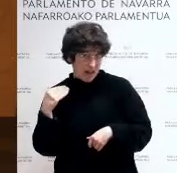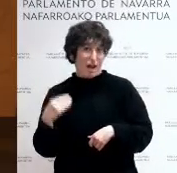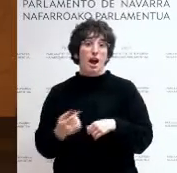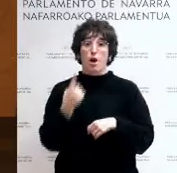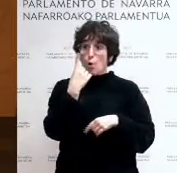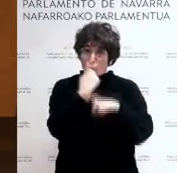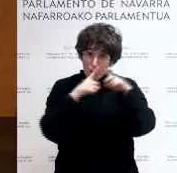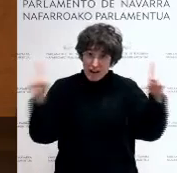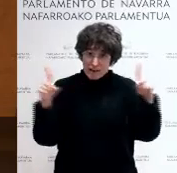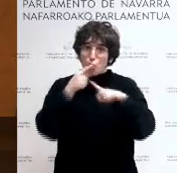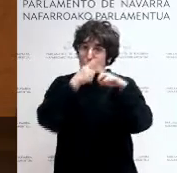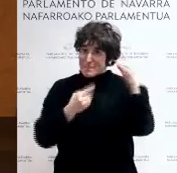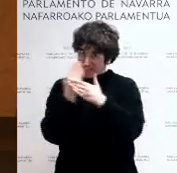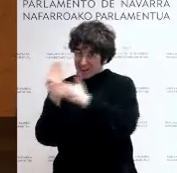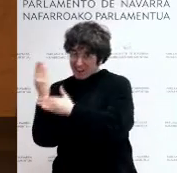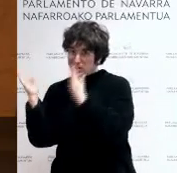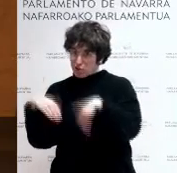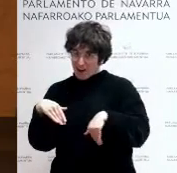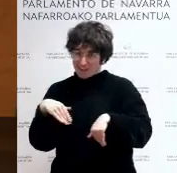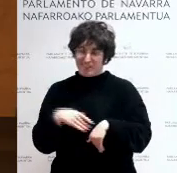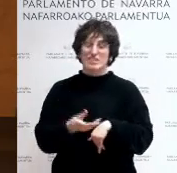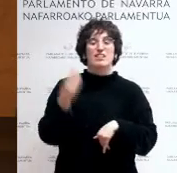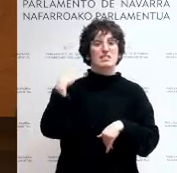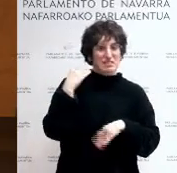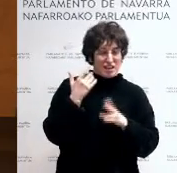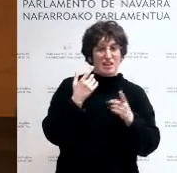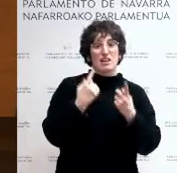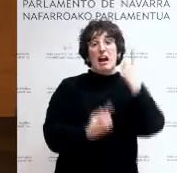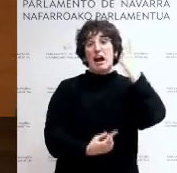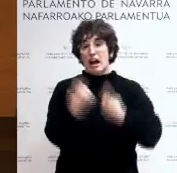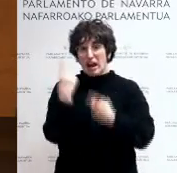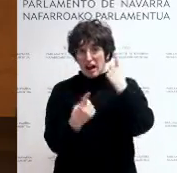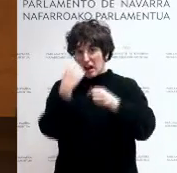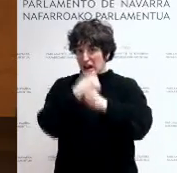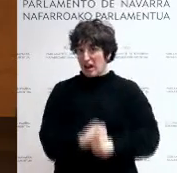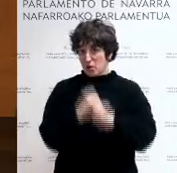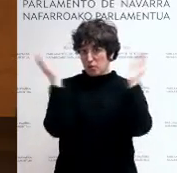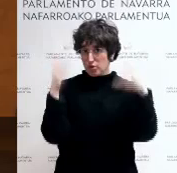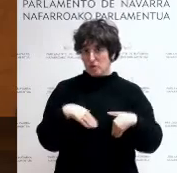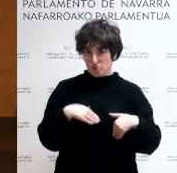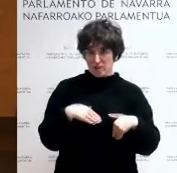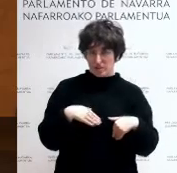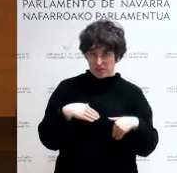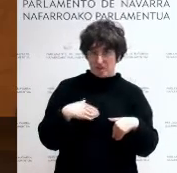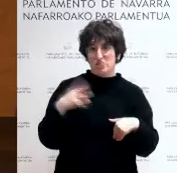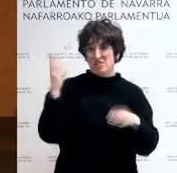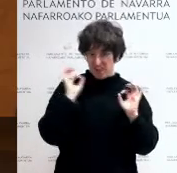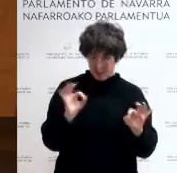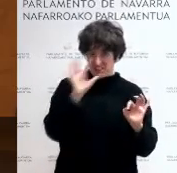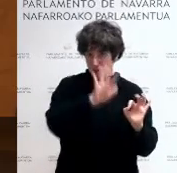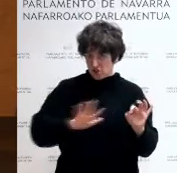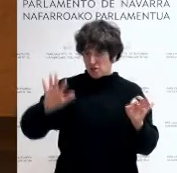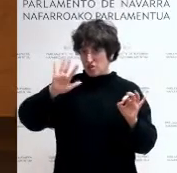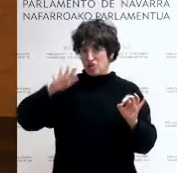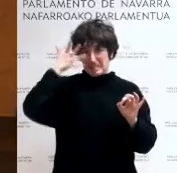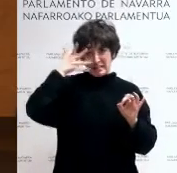En el Hospital Reina Sofía de Tudela no hay radiólogo de guardia algunos días, y esto es lo que está ocurriendo en estas 2 regiones de Navarra. Por eso